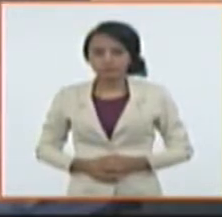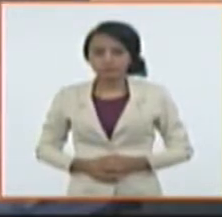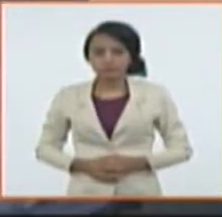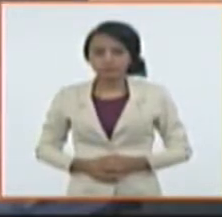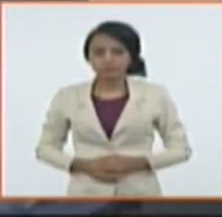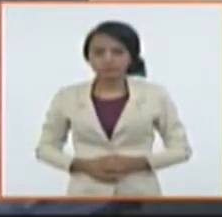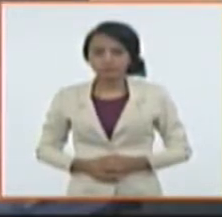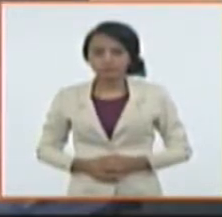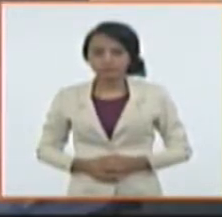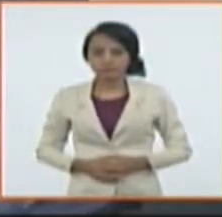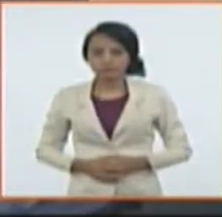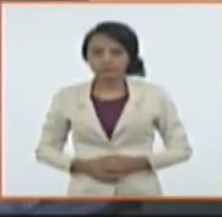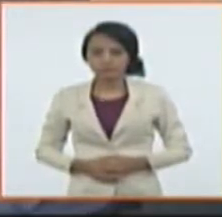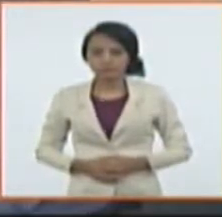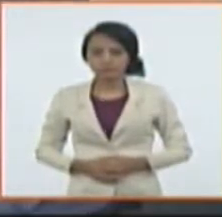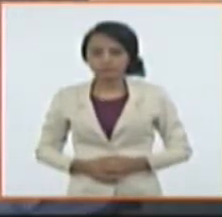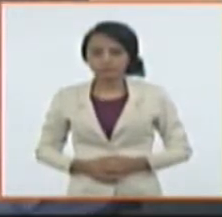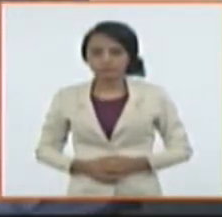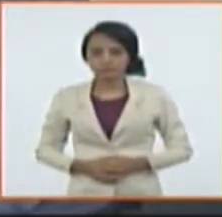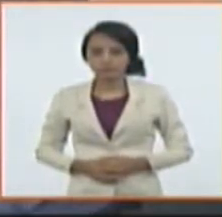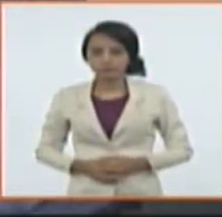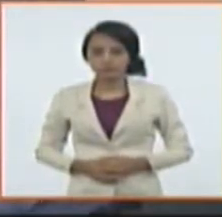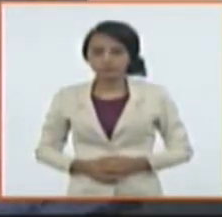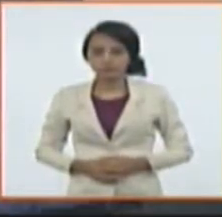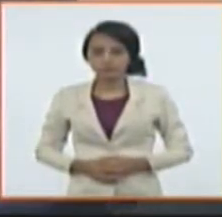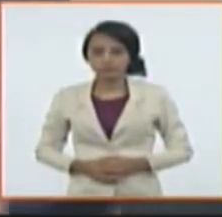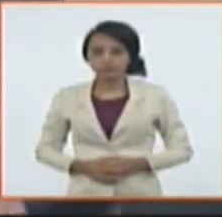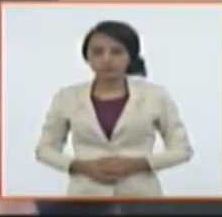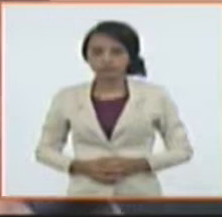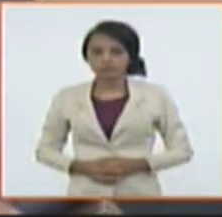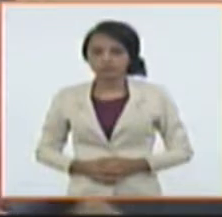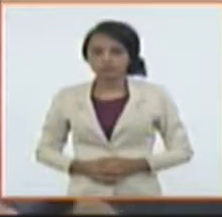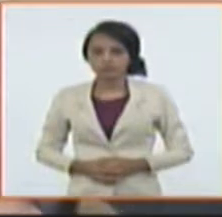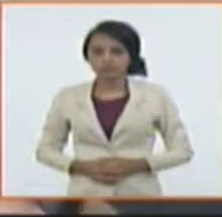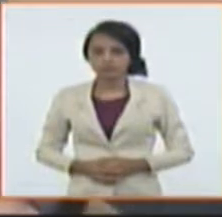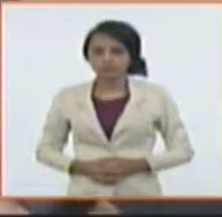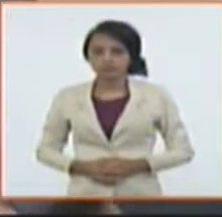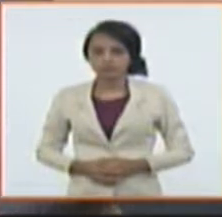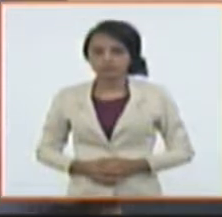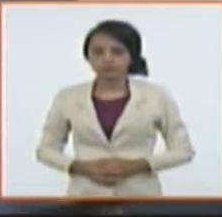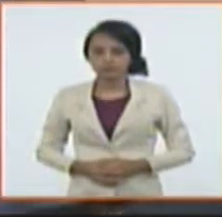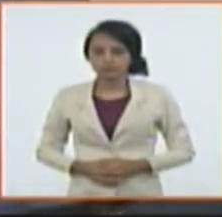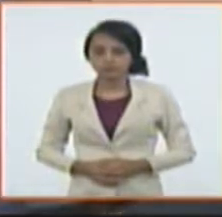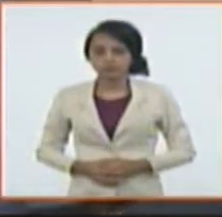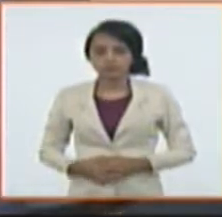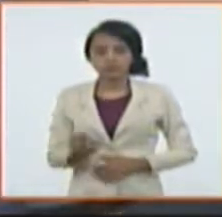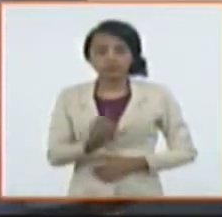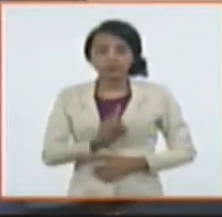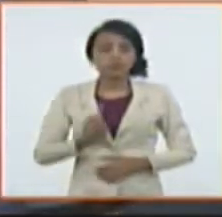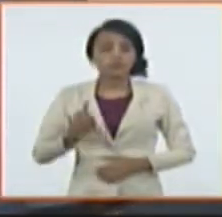de esa mala práctica a veces que tenemos, de la complacencia, de la cual nos tenemos que alejar,